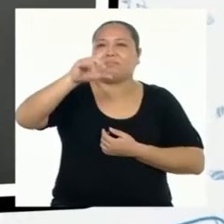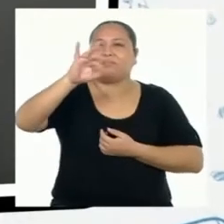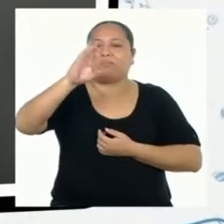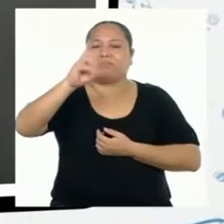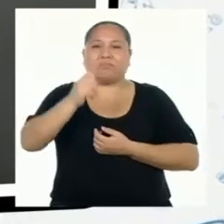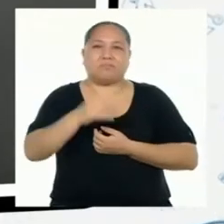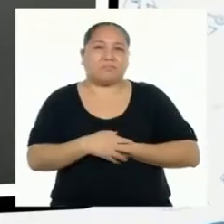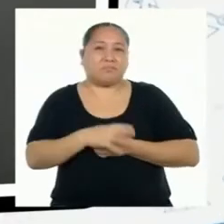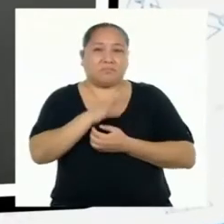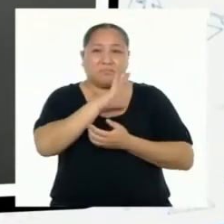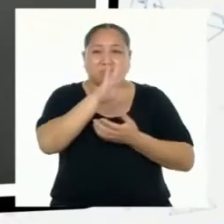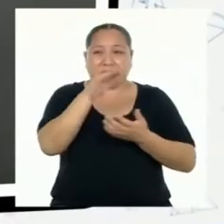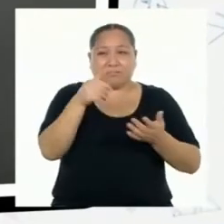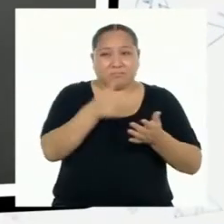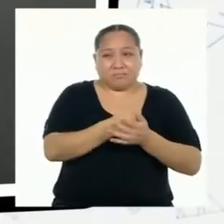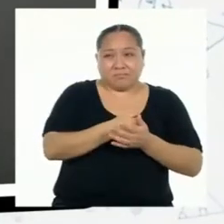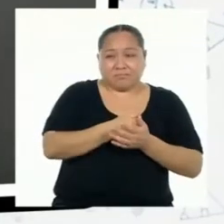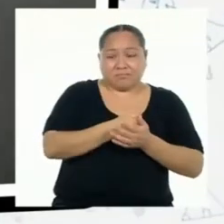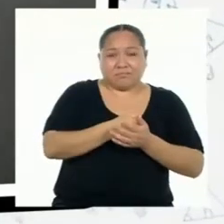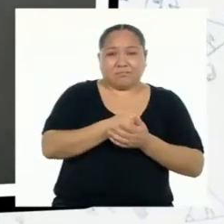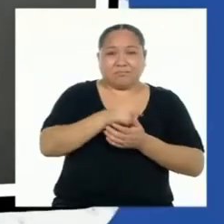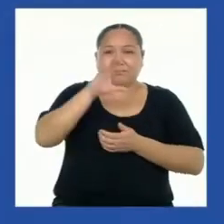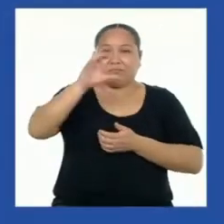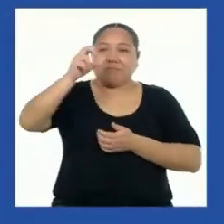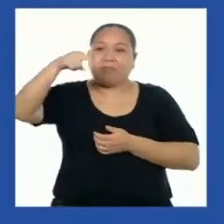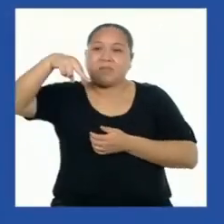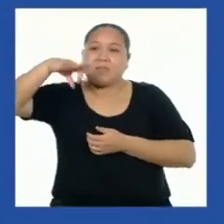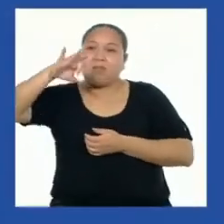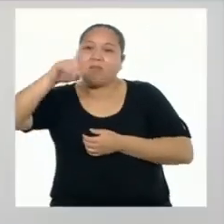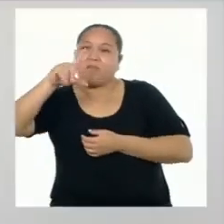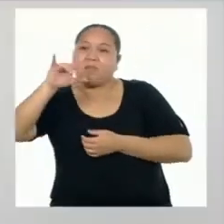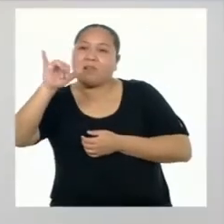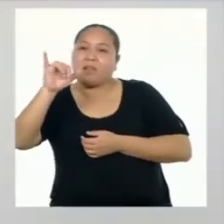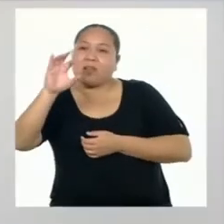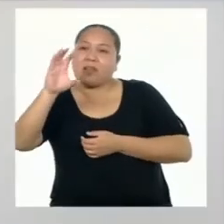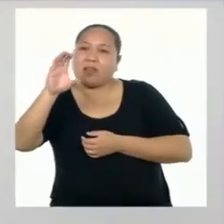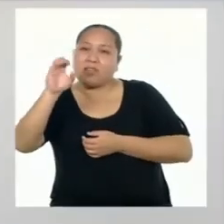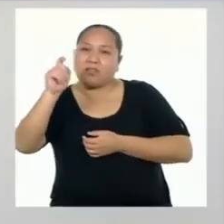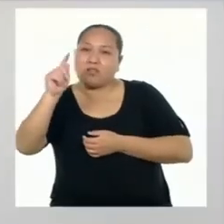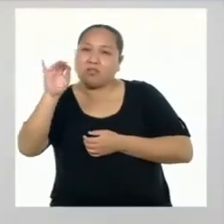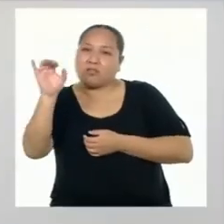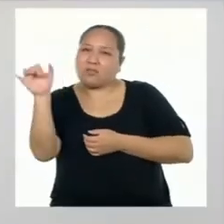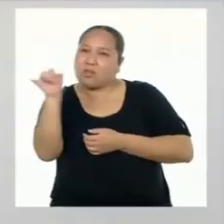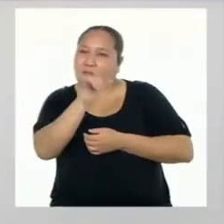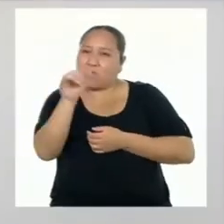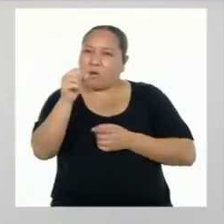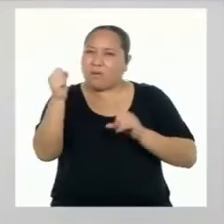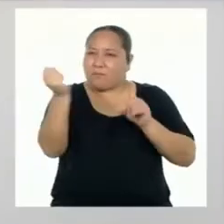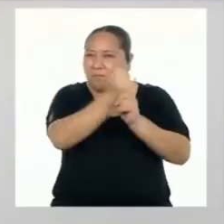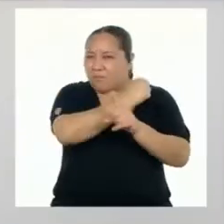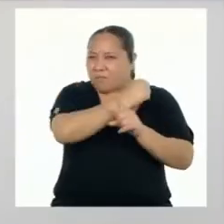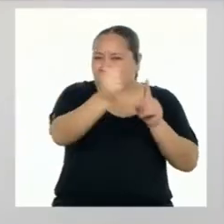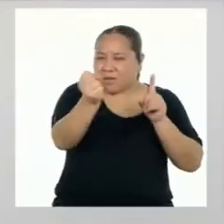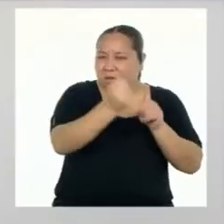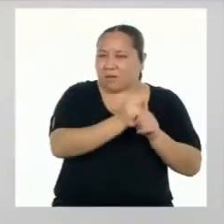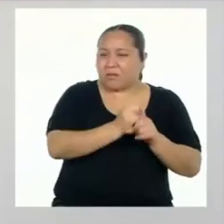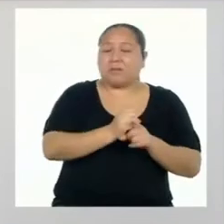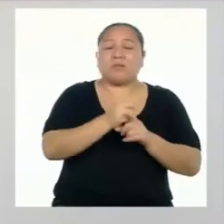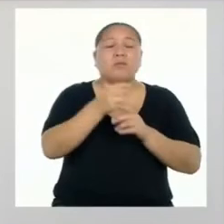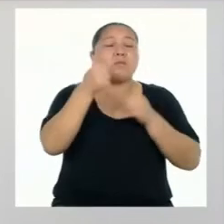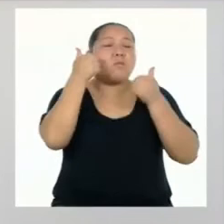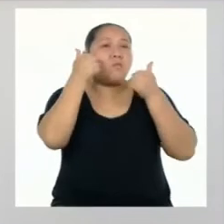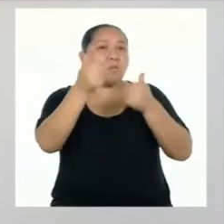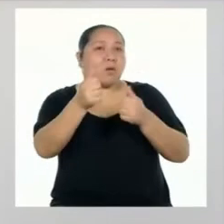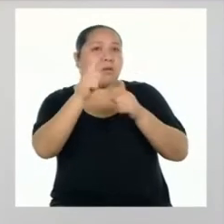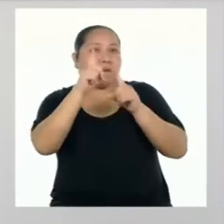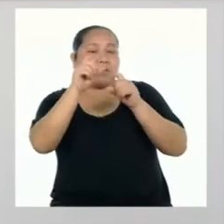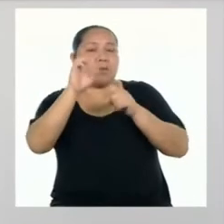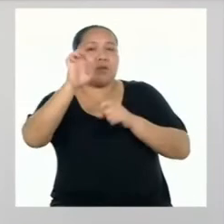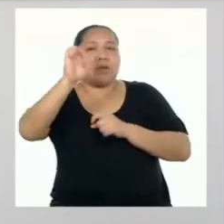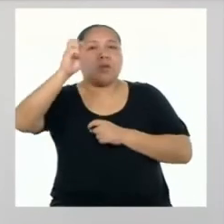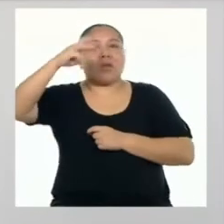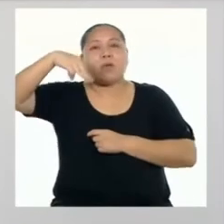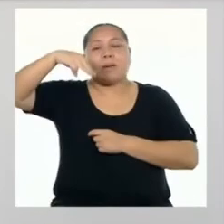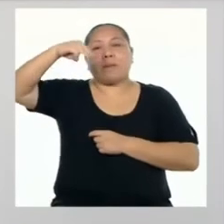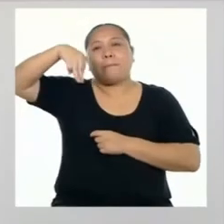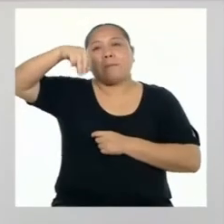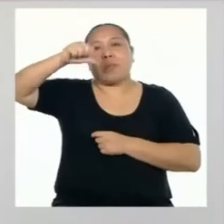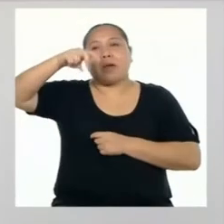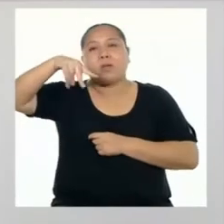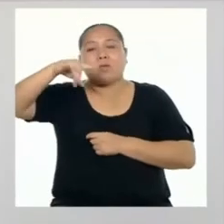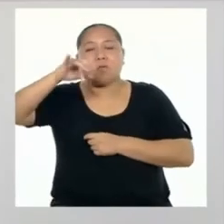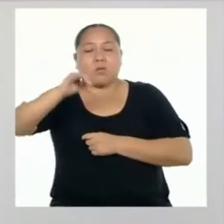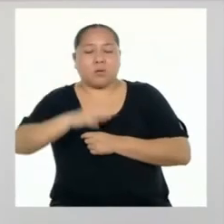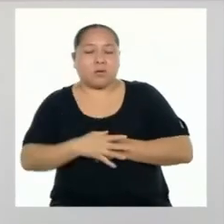los conflictos llevan a la violencia? Qué bueno que haces esa pregunta, Emanuel. Los conflictos